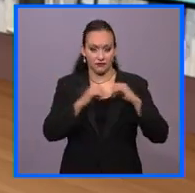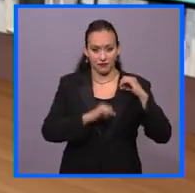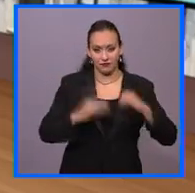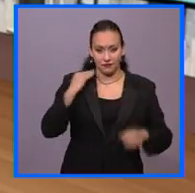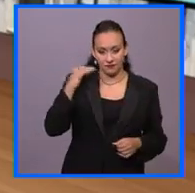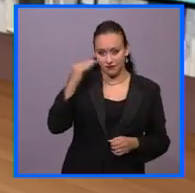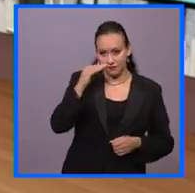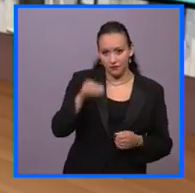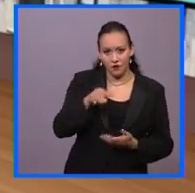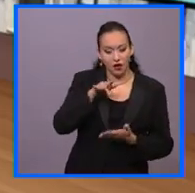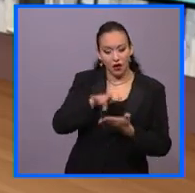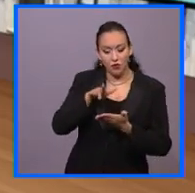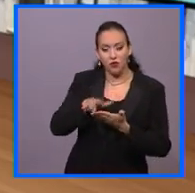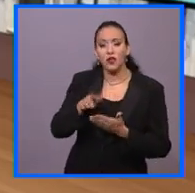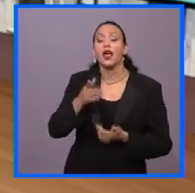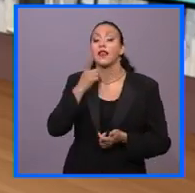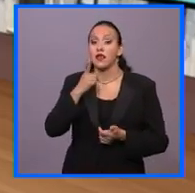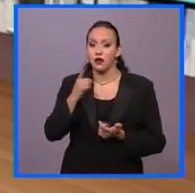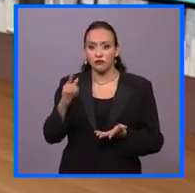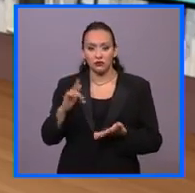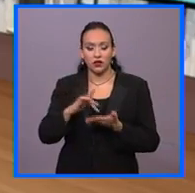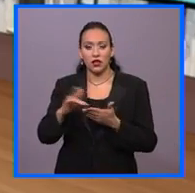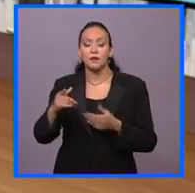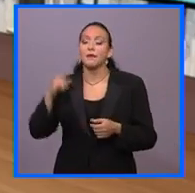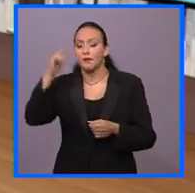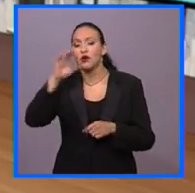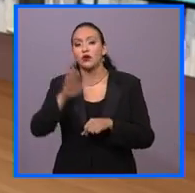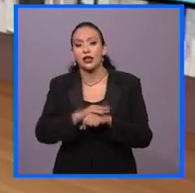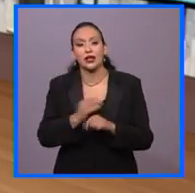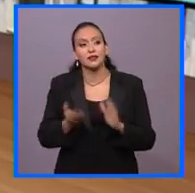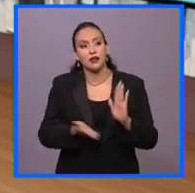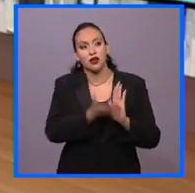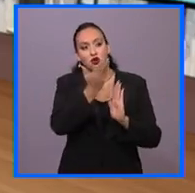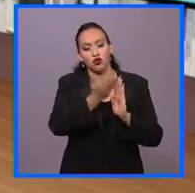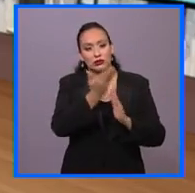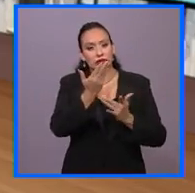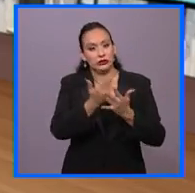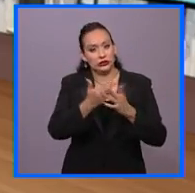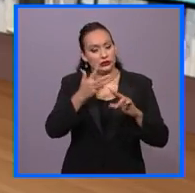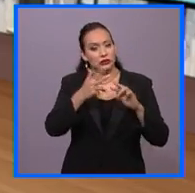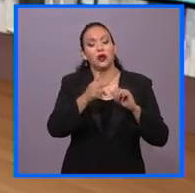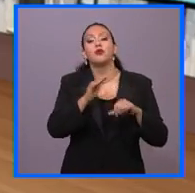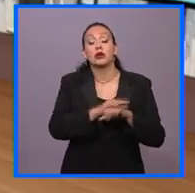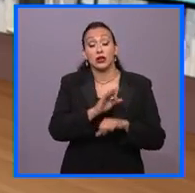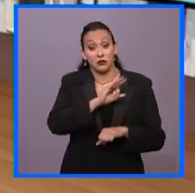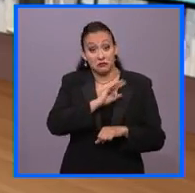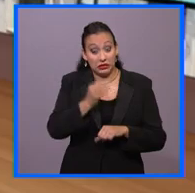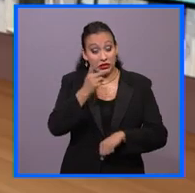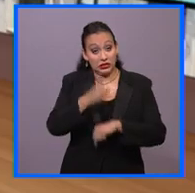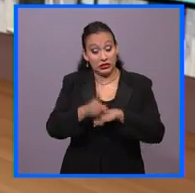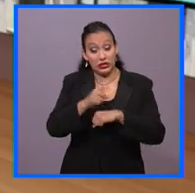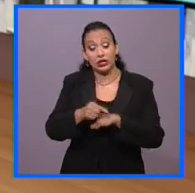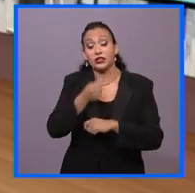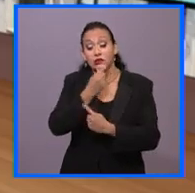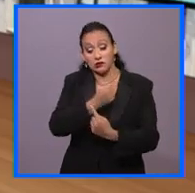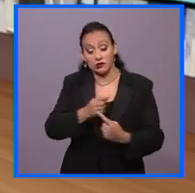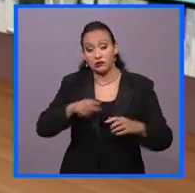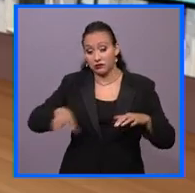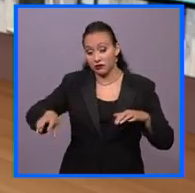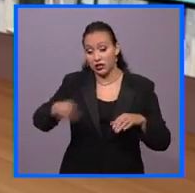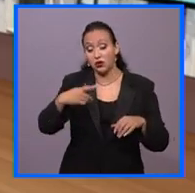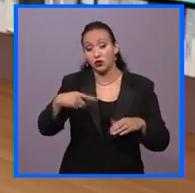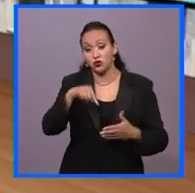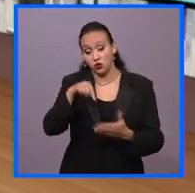Federal obtuvieron una suspensión para detener la construcción de una obra que podría causar daños irreversibles al ecosistema y